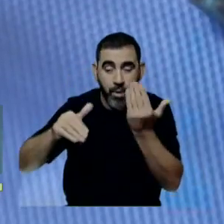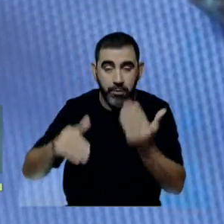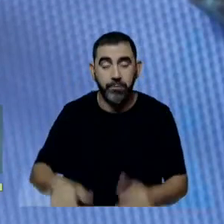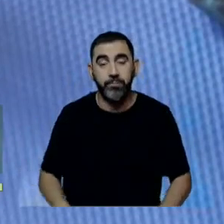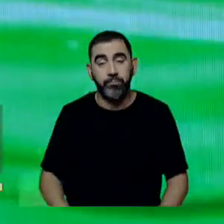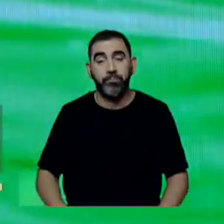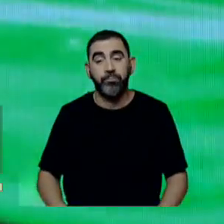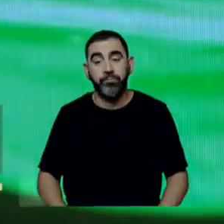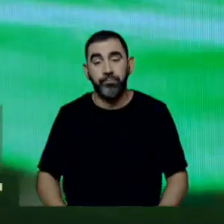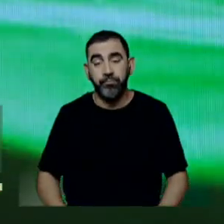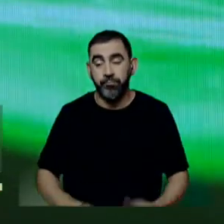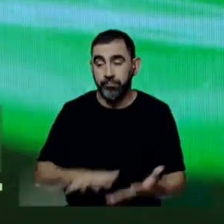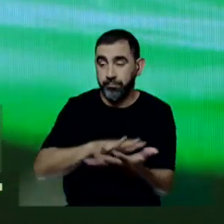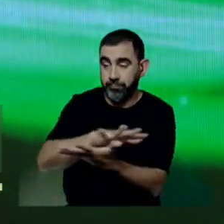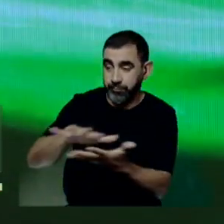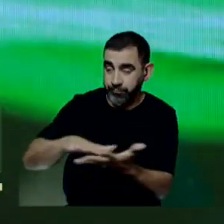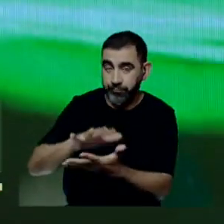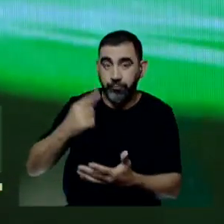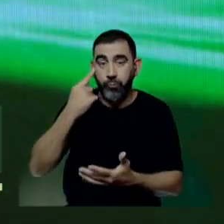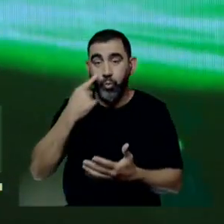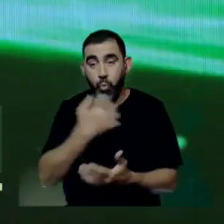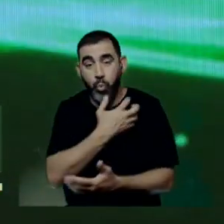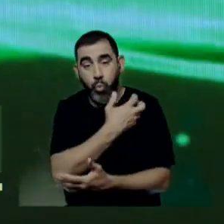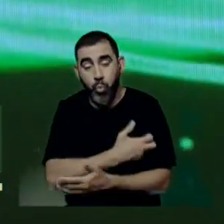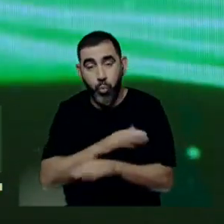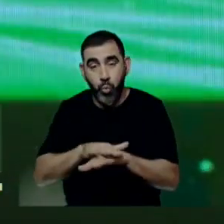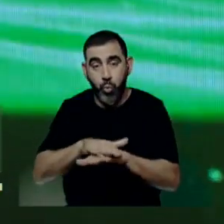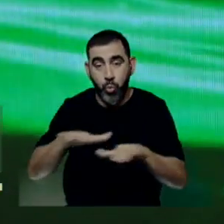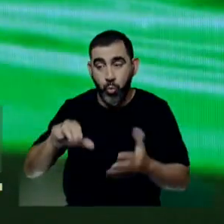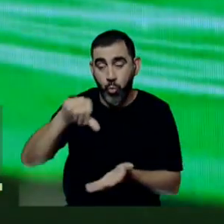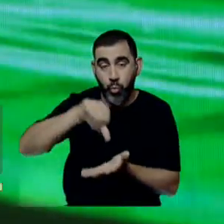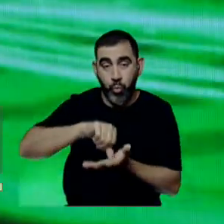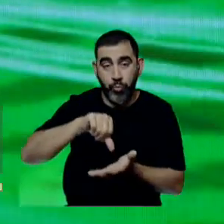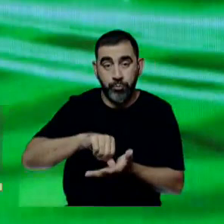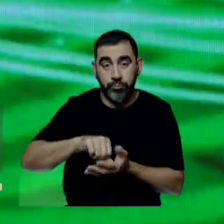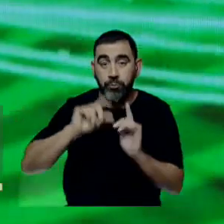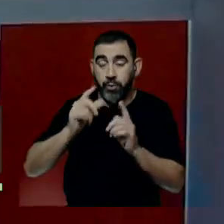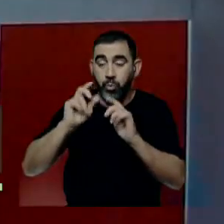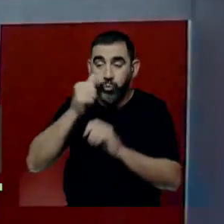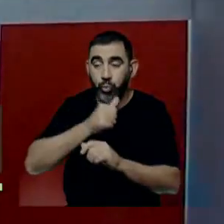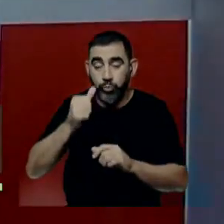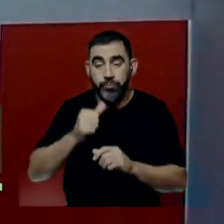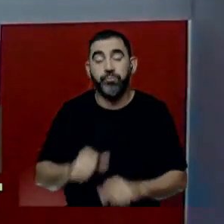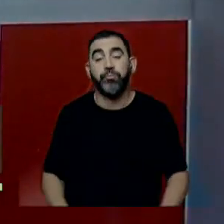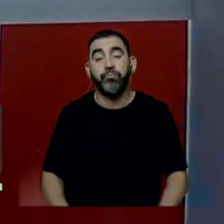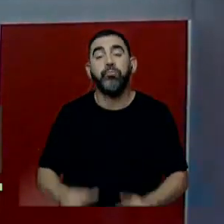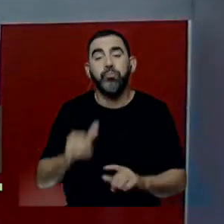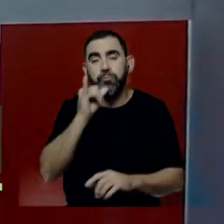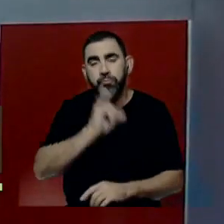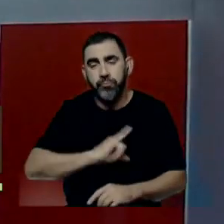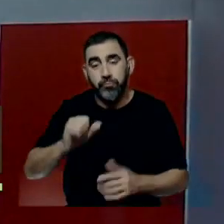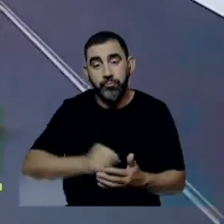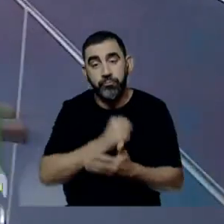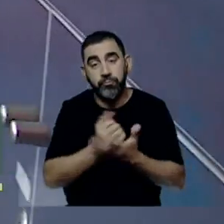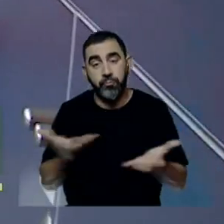integral. Entonces miro el territorio, miro las cifras de pobreza infantil que tiene nuestro país y tengo que salir a atenderlo. Argencio denuncia que hasta el